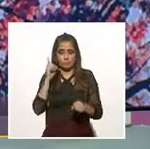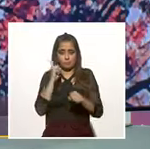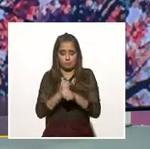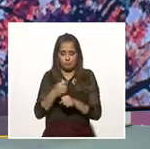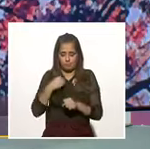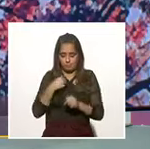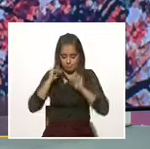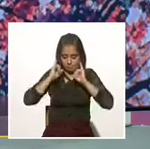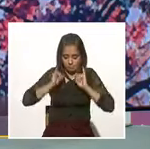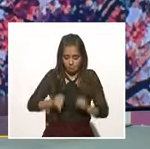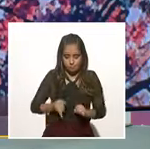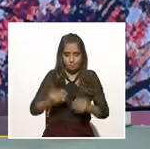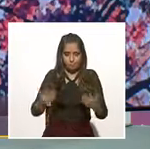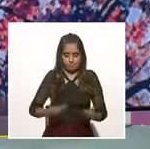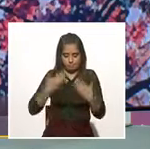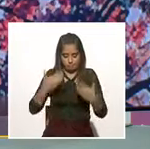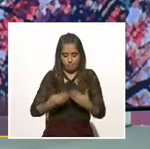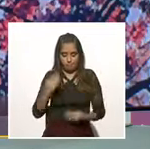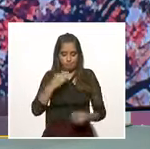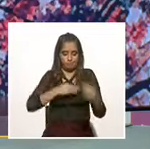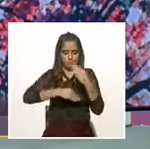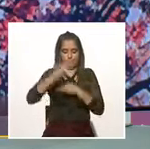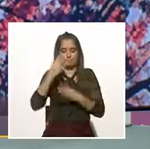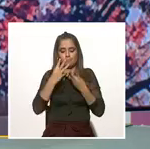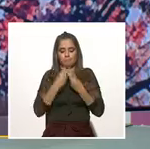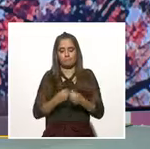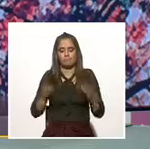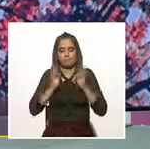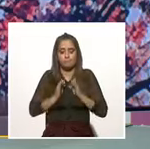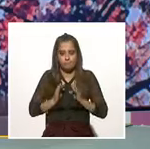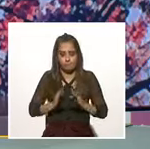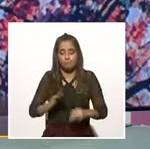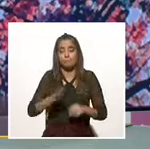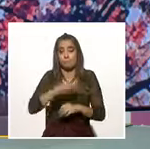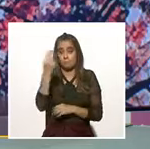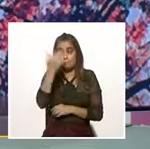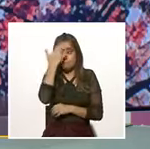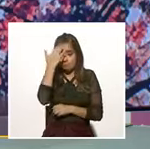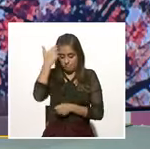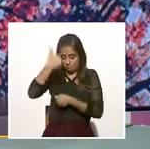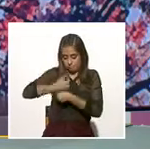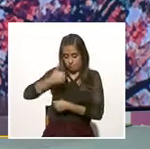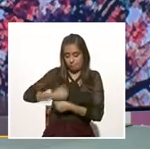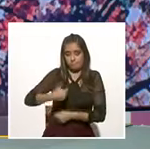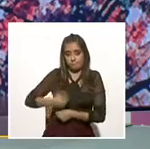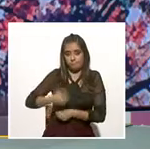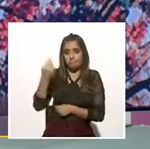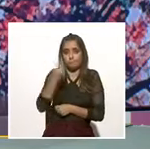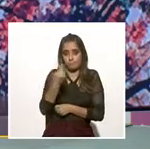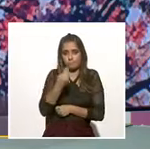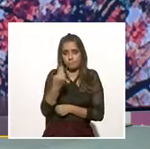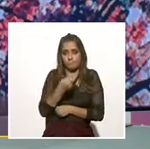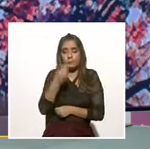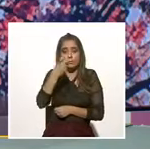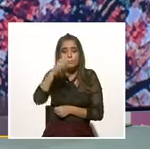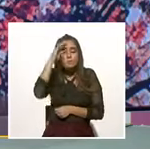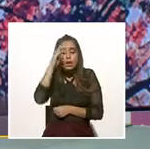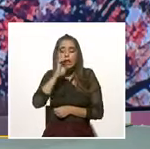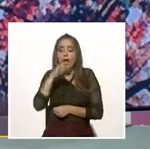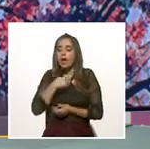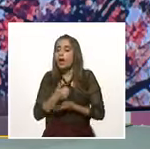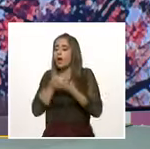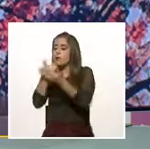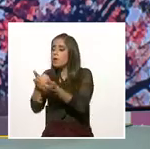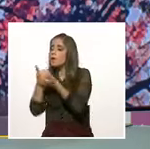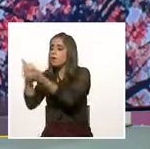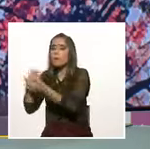individual, sí, porque tenemos que reconocer nuestros límites y por ello no podemos responder